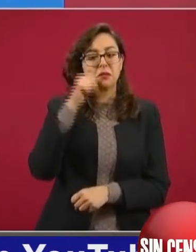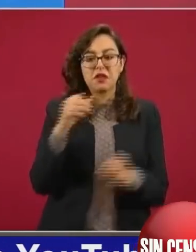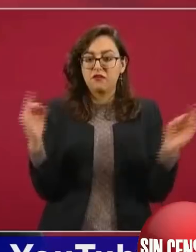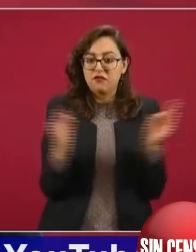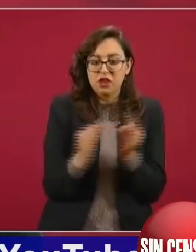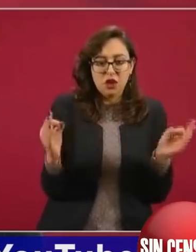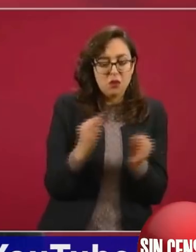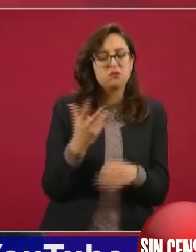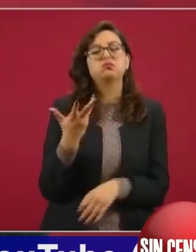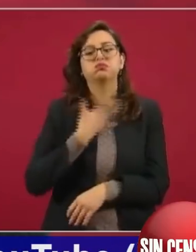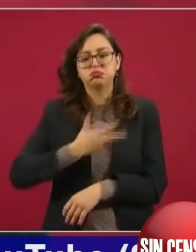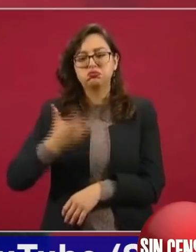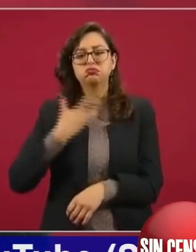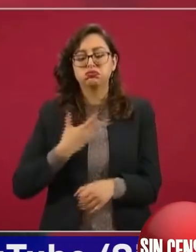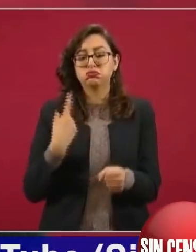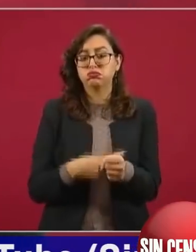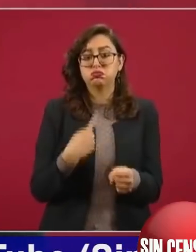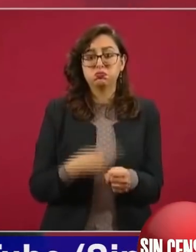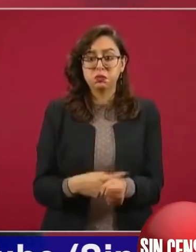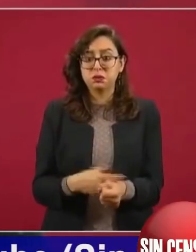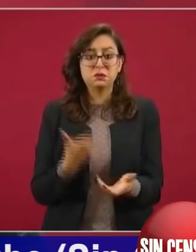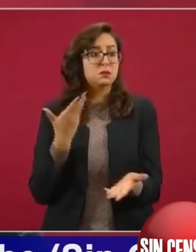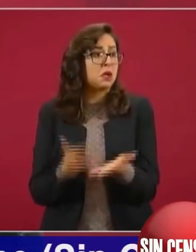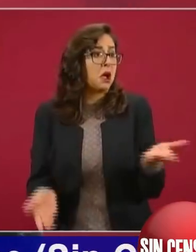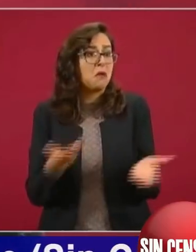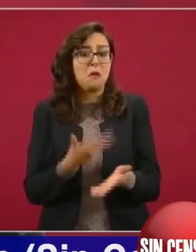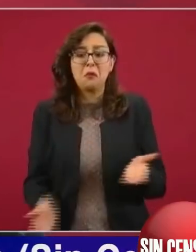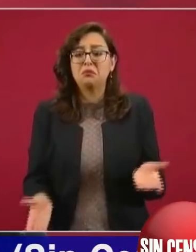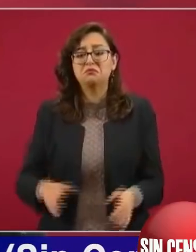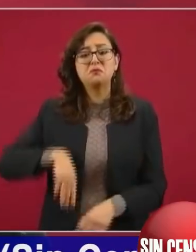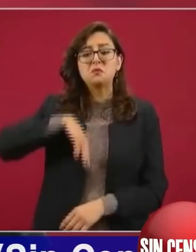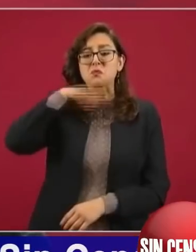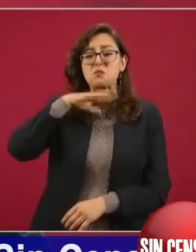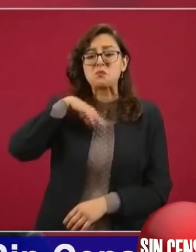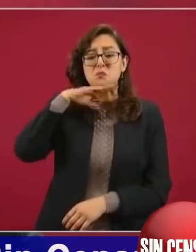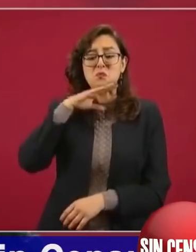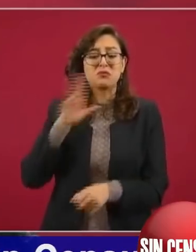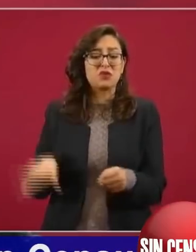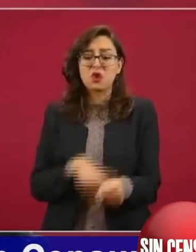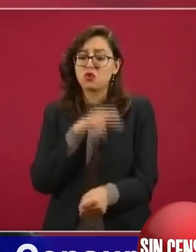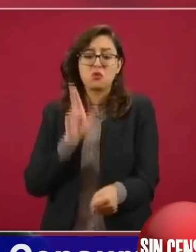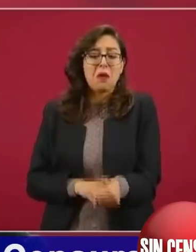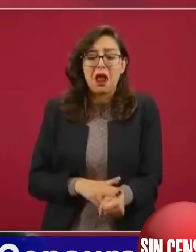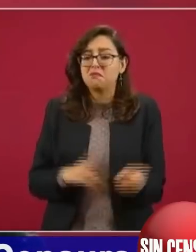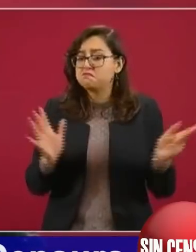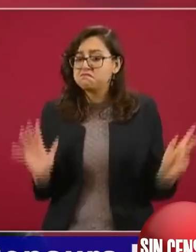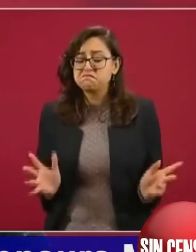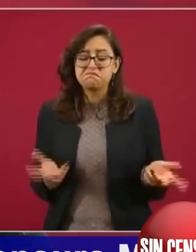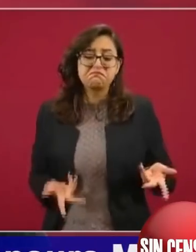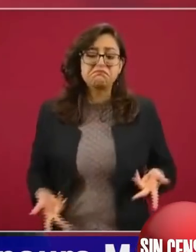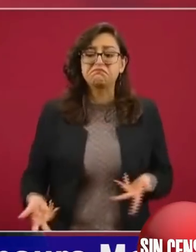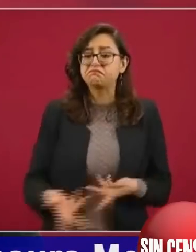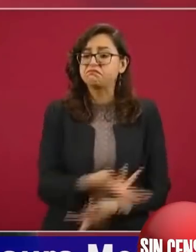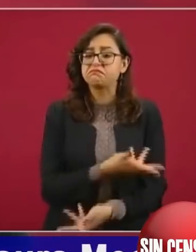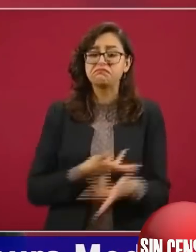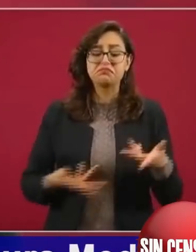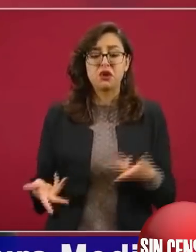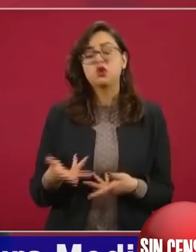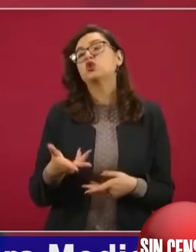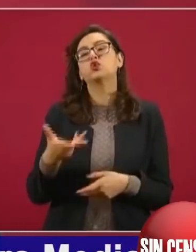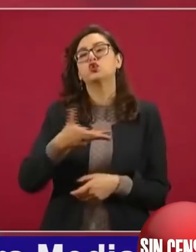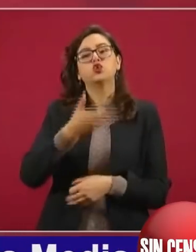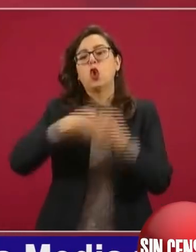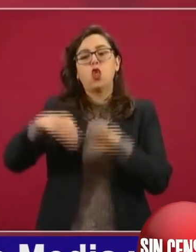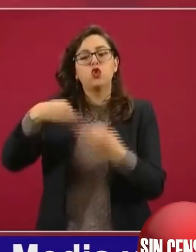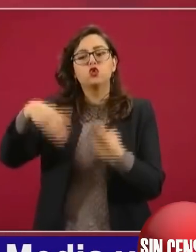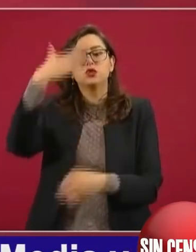inviernos. Y hoy la tenemos aquí y convivimos con ella y sabemos que hay una temporada de influenza que llega en el hemisferio norte entre